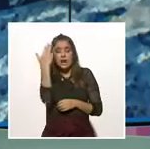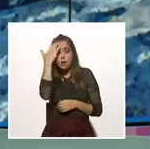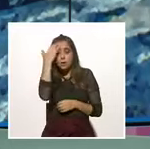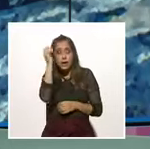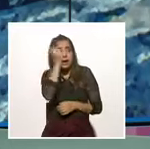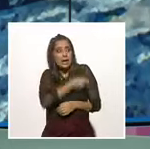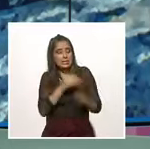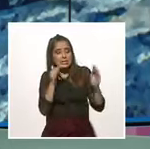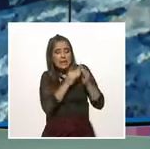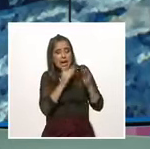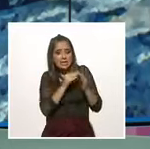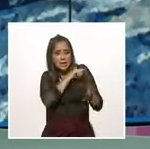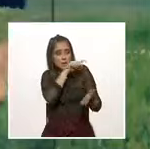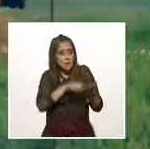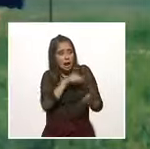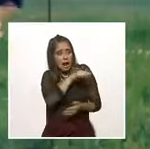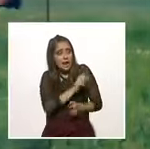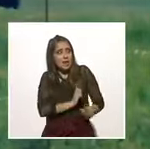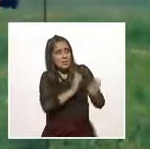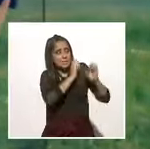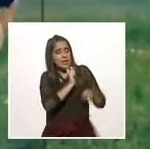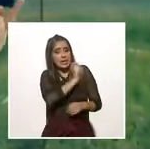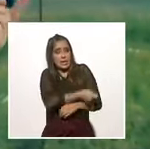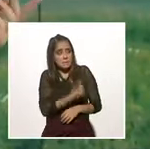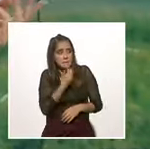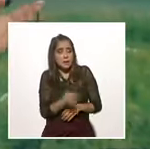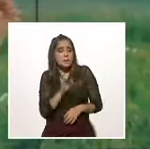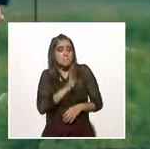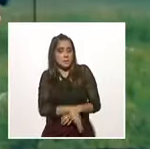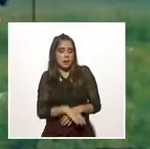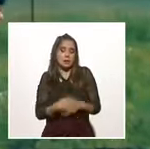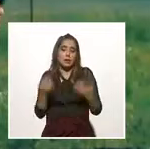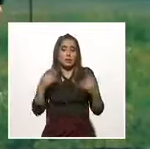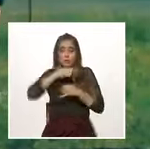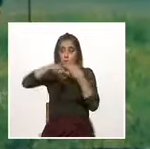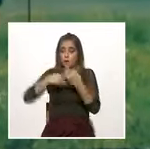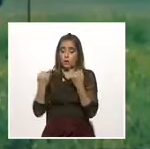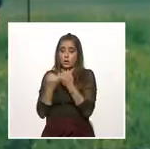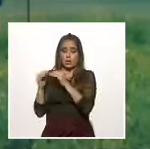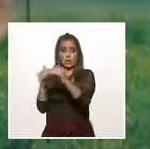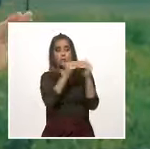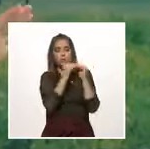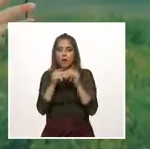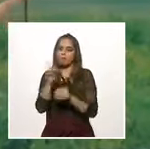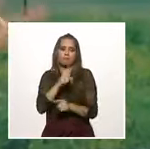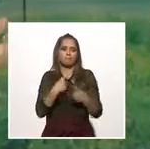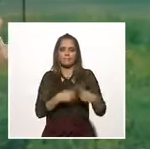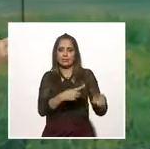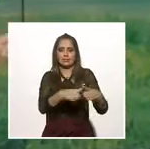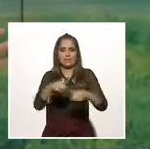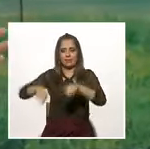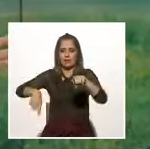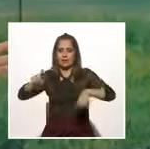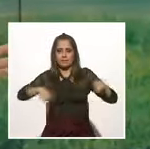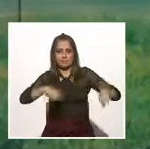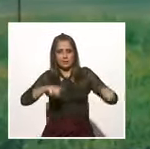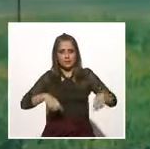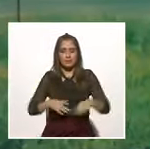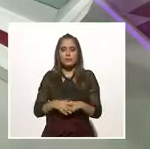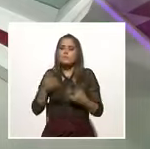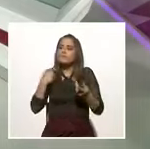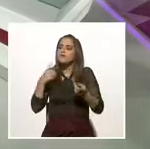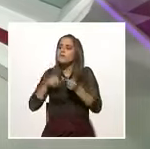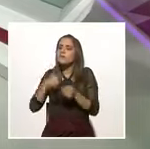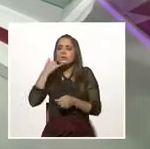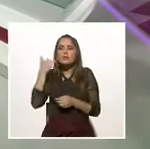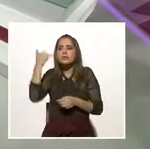y práctica. O sea, no para todo el mundo es igual y eso está muy interesante. Entonces, ¿Cómo sé a quién llamo para que me diga cuál es el lugar